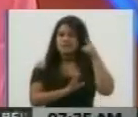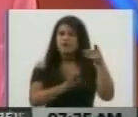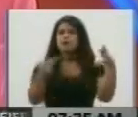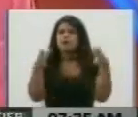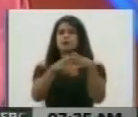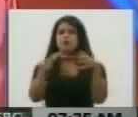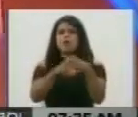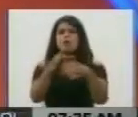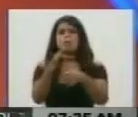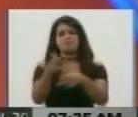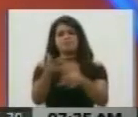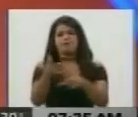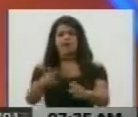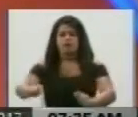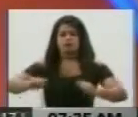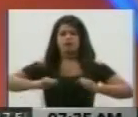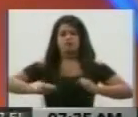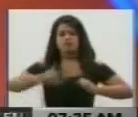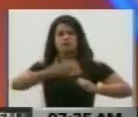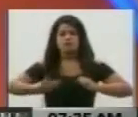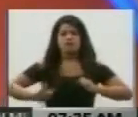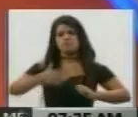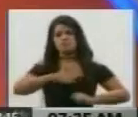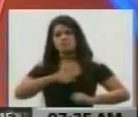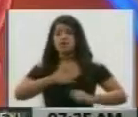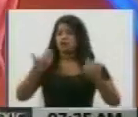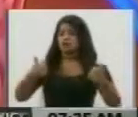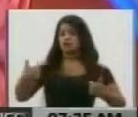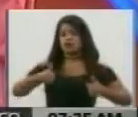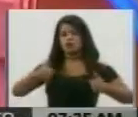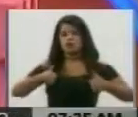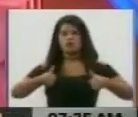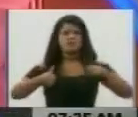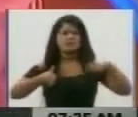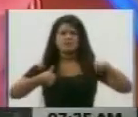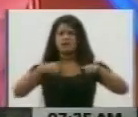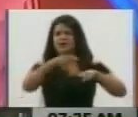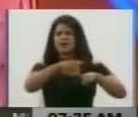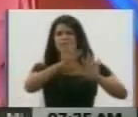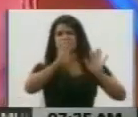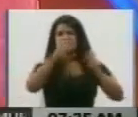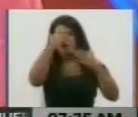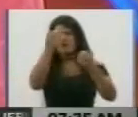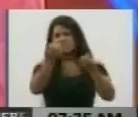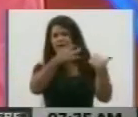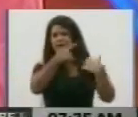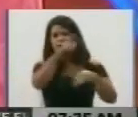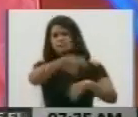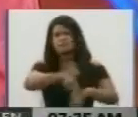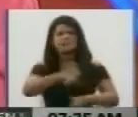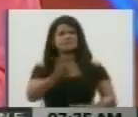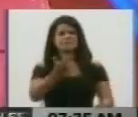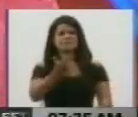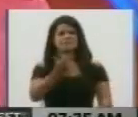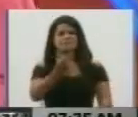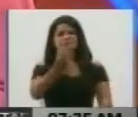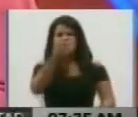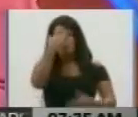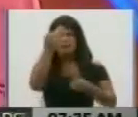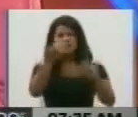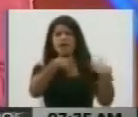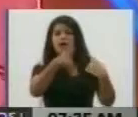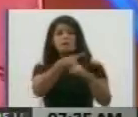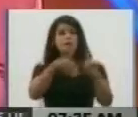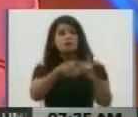de Dilma, no son los personajitos que están allí, que pasarán a la historia como unos anónimos, sino es un